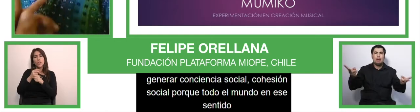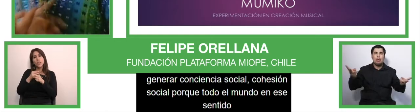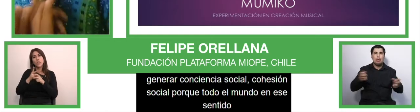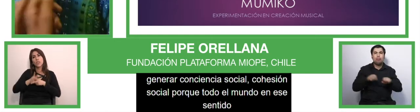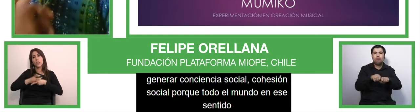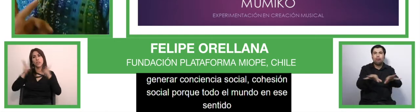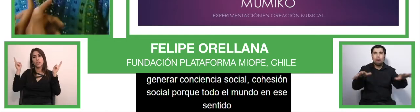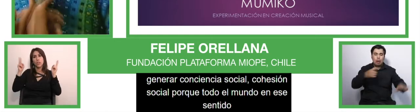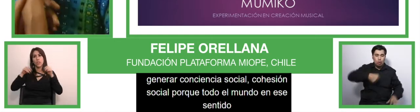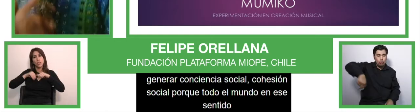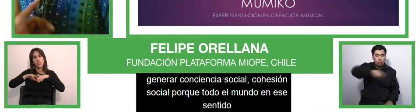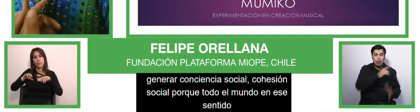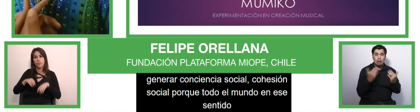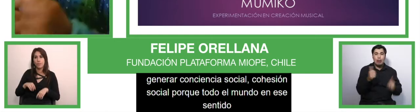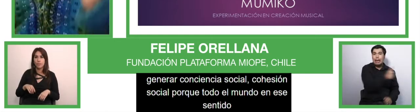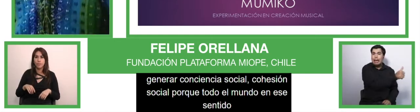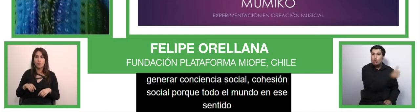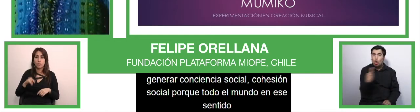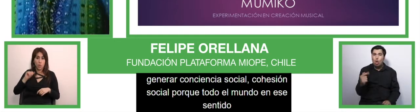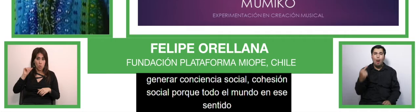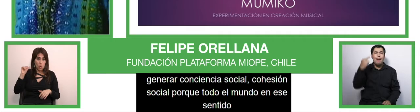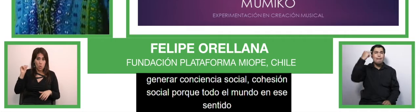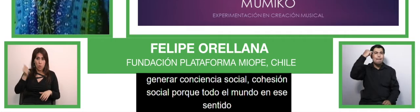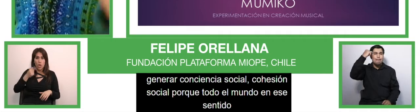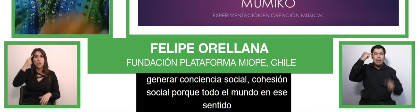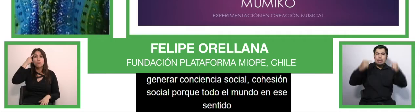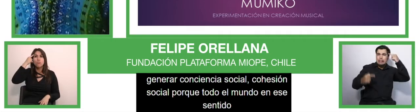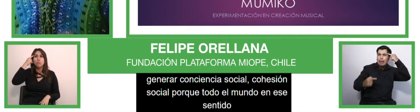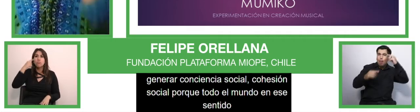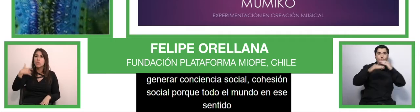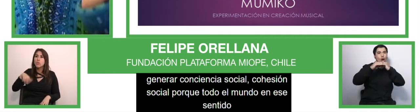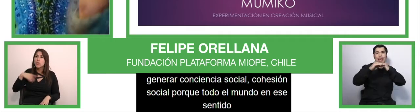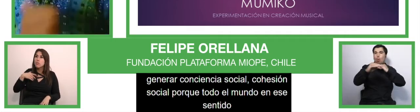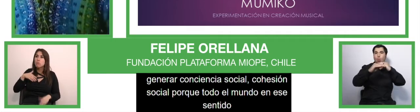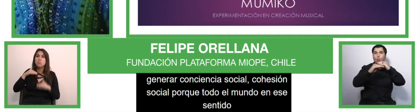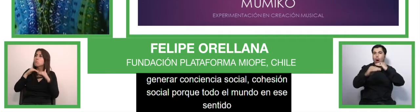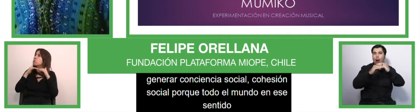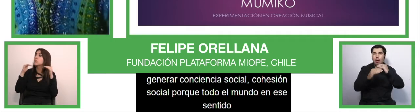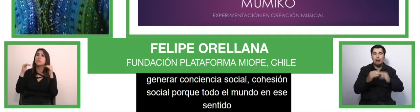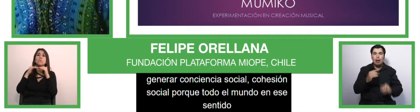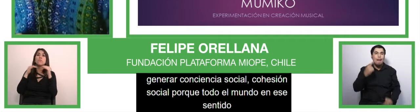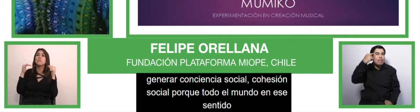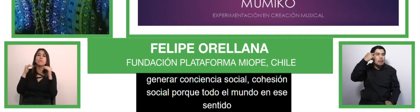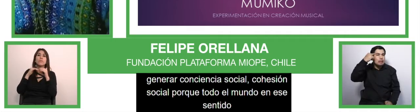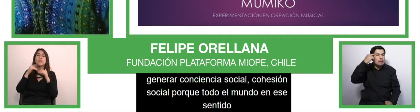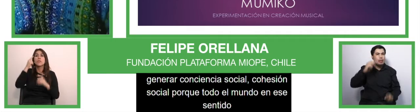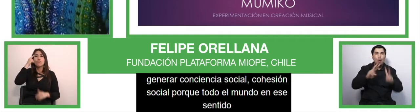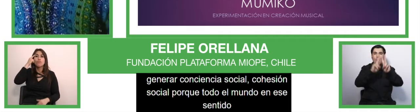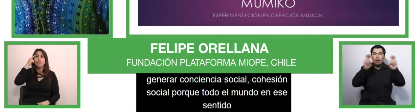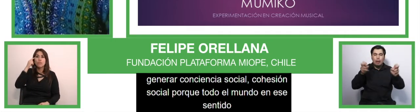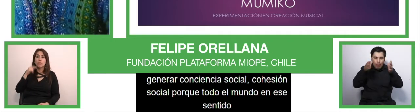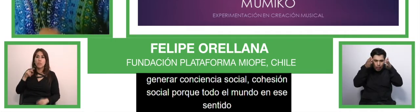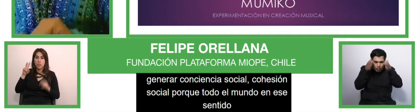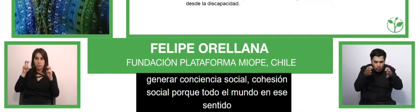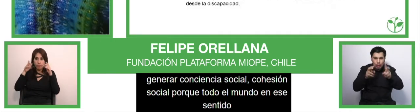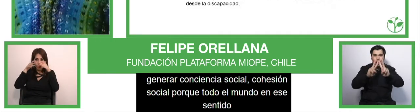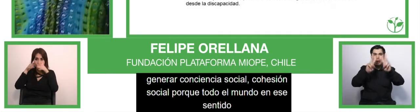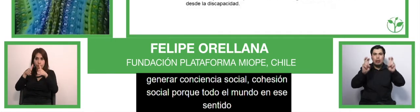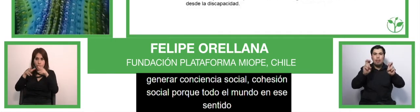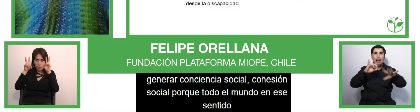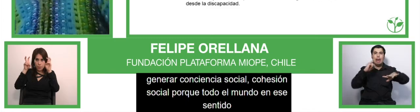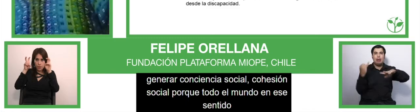todos pensemos de una manera específica, todos pensemos de una manera particular con respecto al tema de la inclusión. Pasa a la siguiente lámina, por